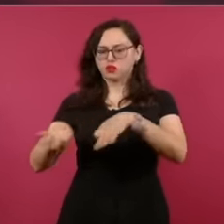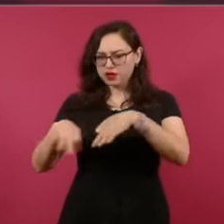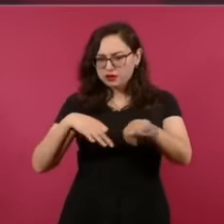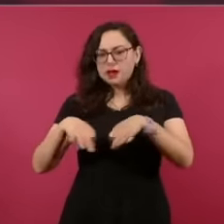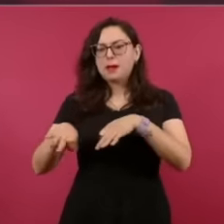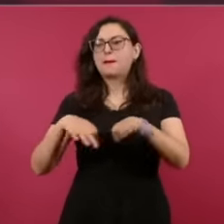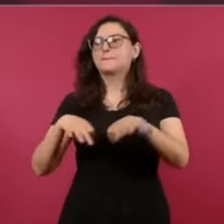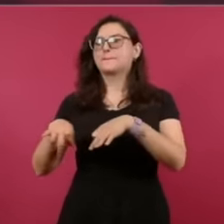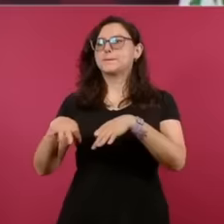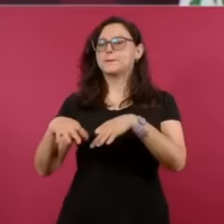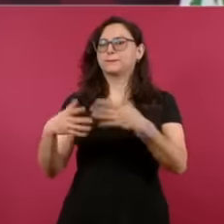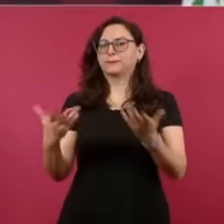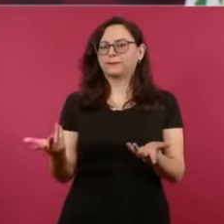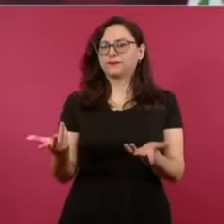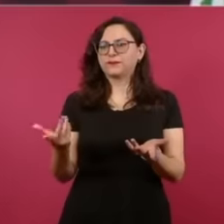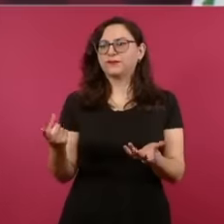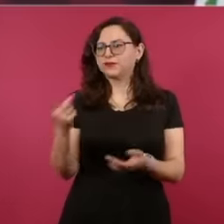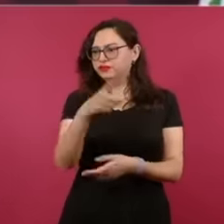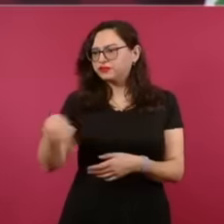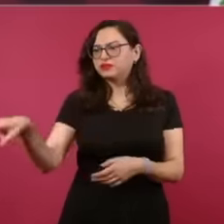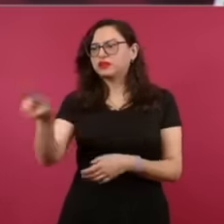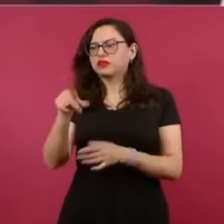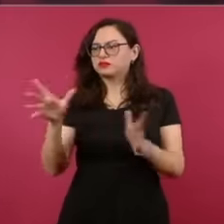que tienen que ir hasta el psiquiatra.